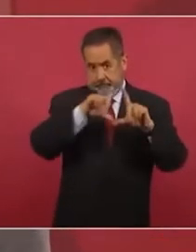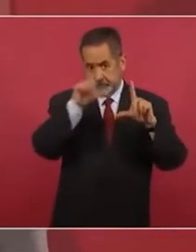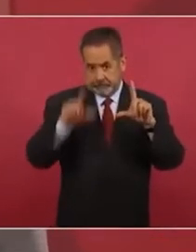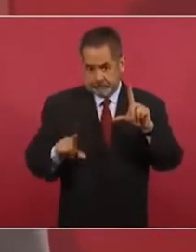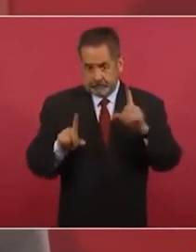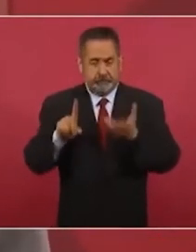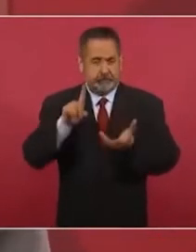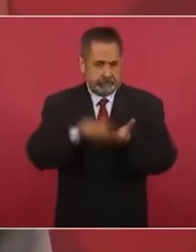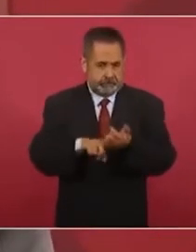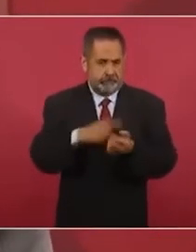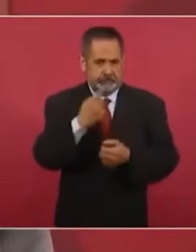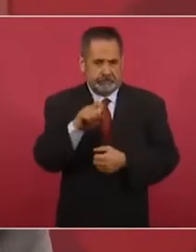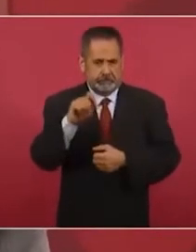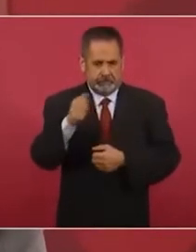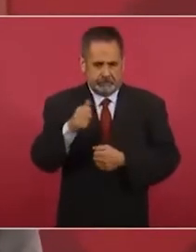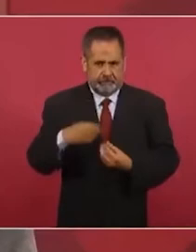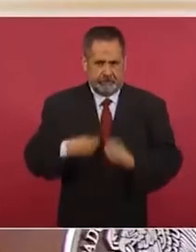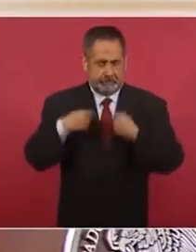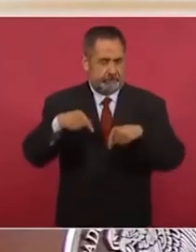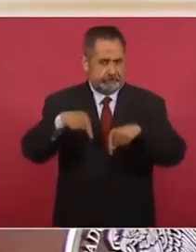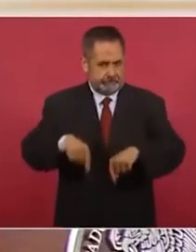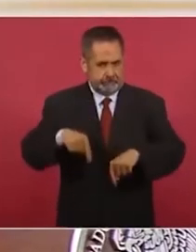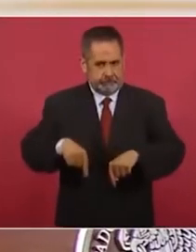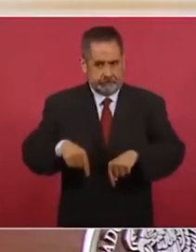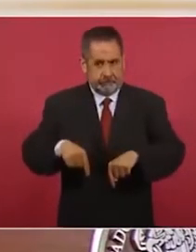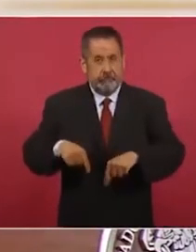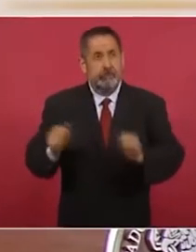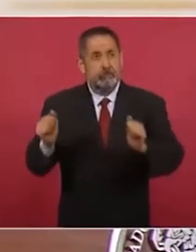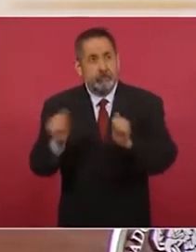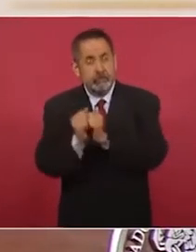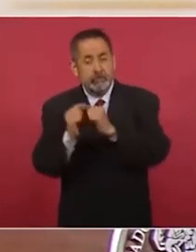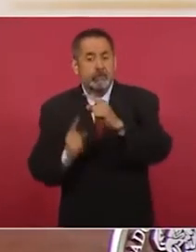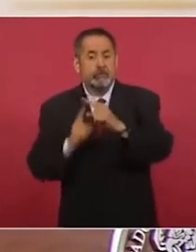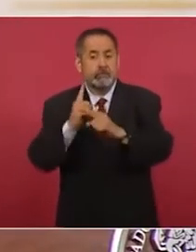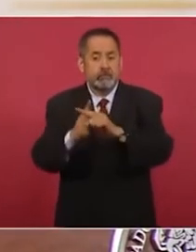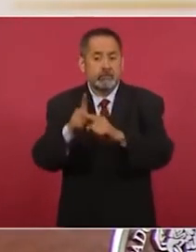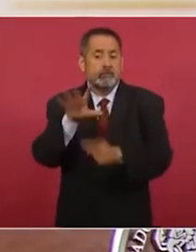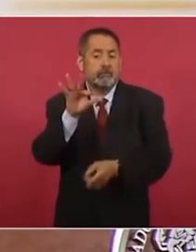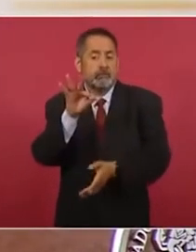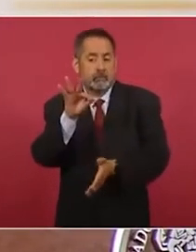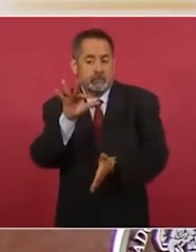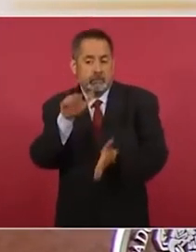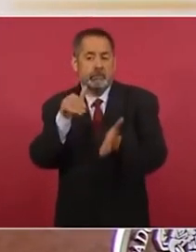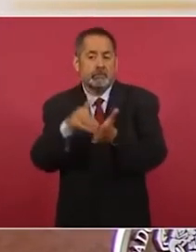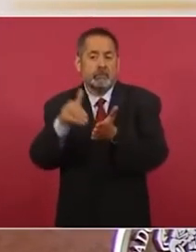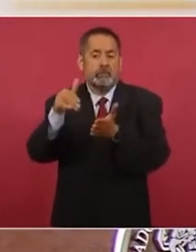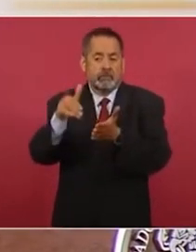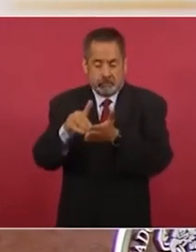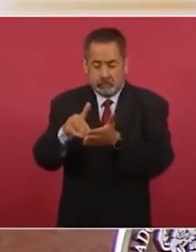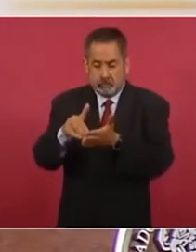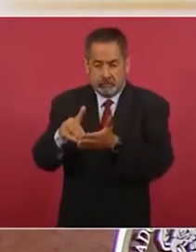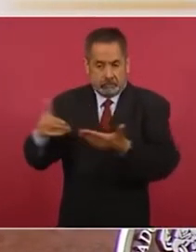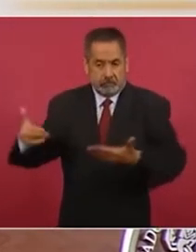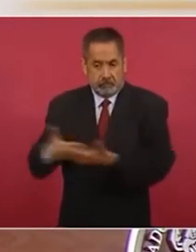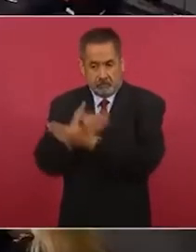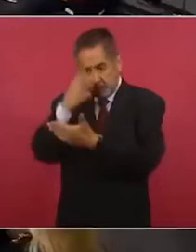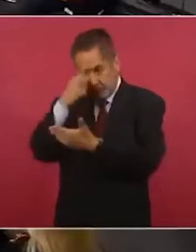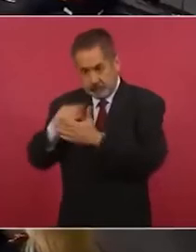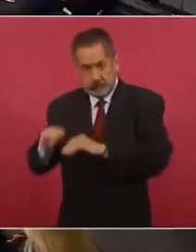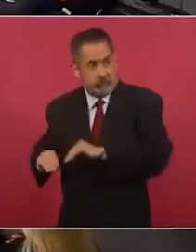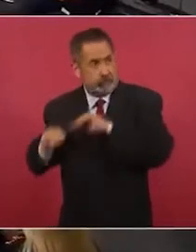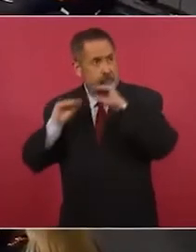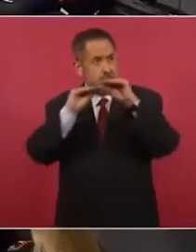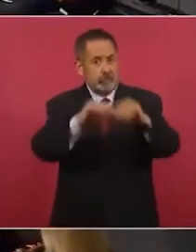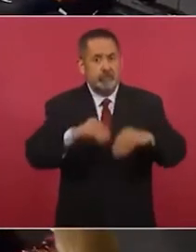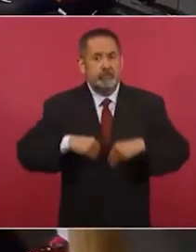que viven en nuestro país, y 40 de origen mexicano que están